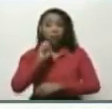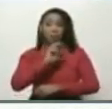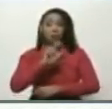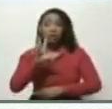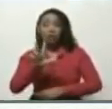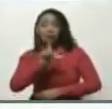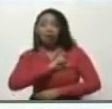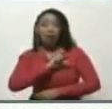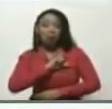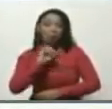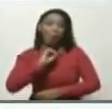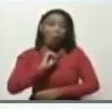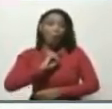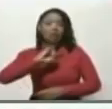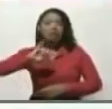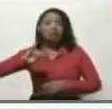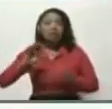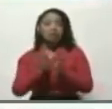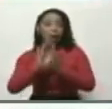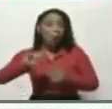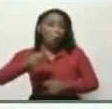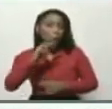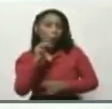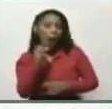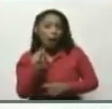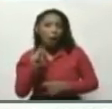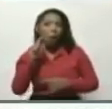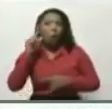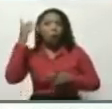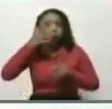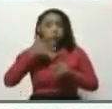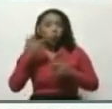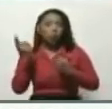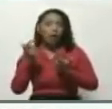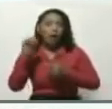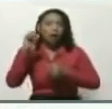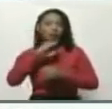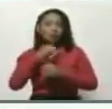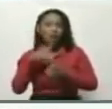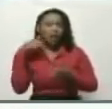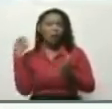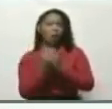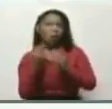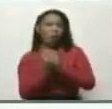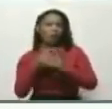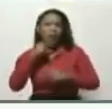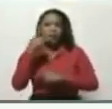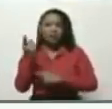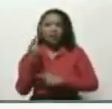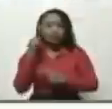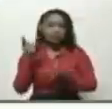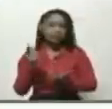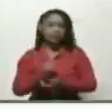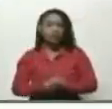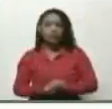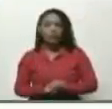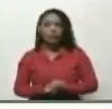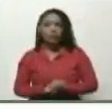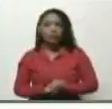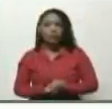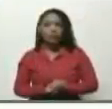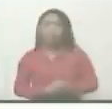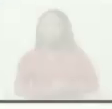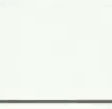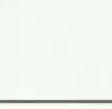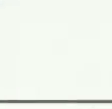enero o de San Juan, u oriental o maracucho, porque básicamente lo que era un jodedor, Diógenes de Sinope.